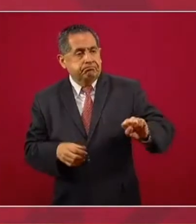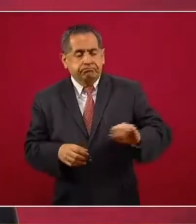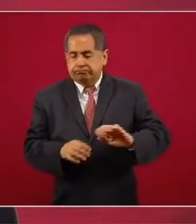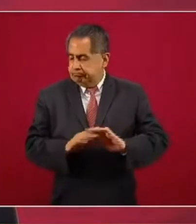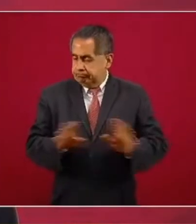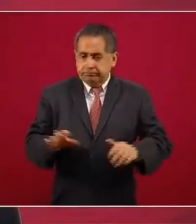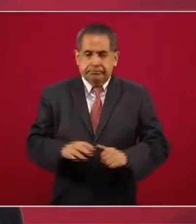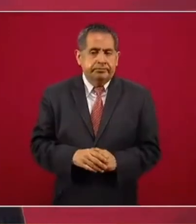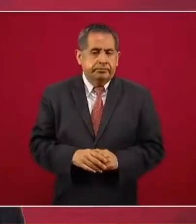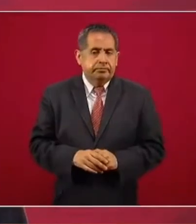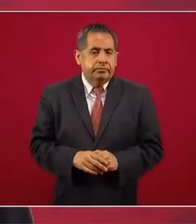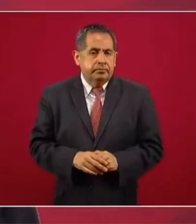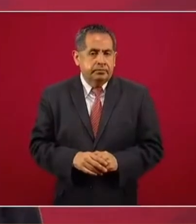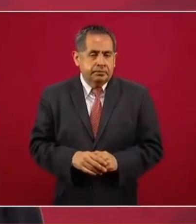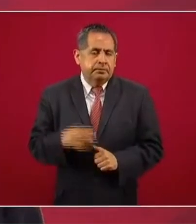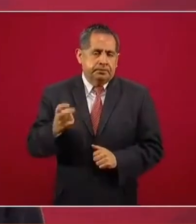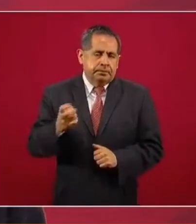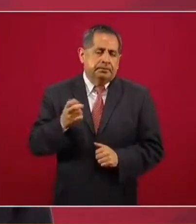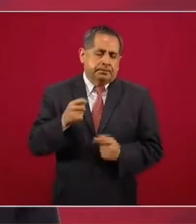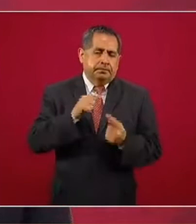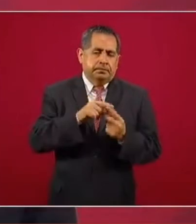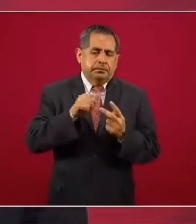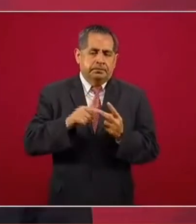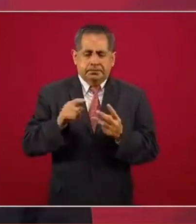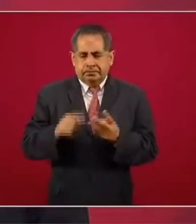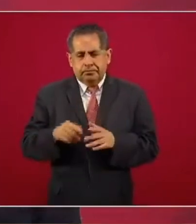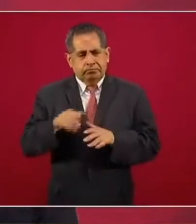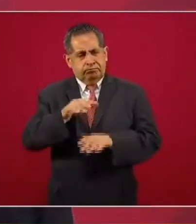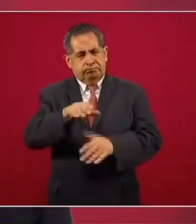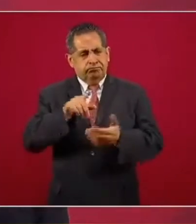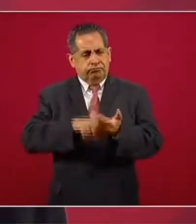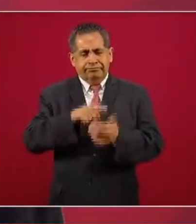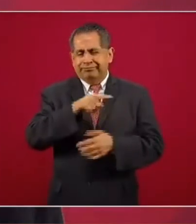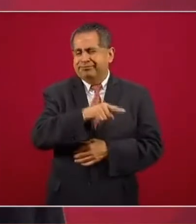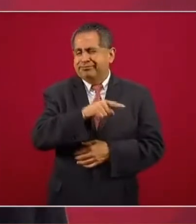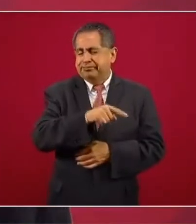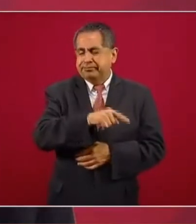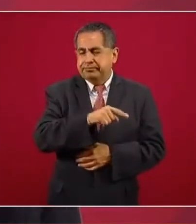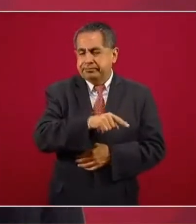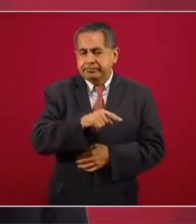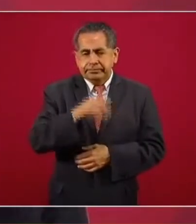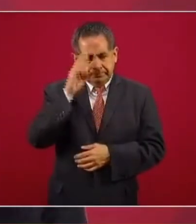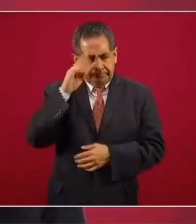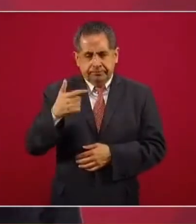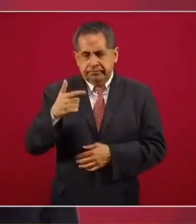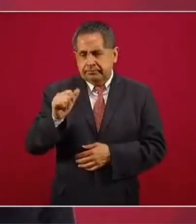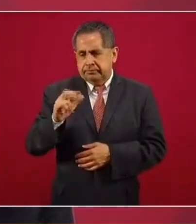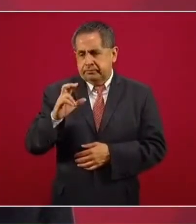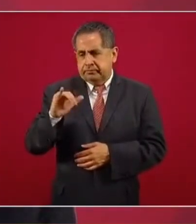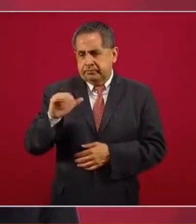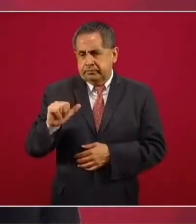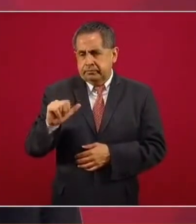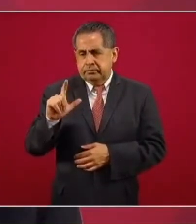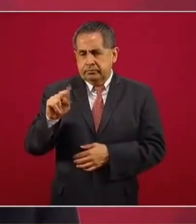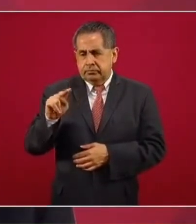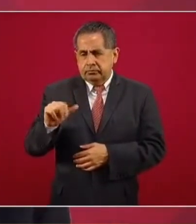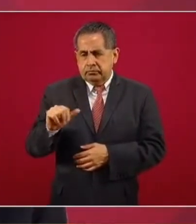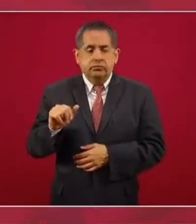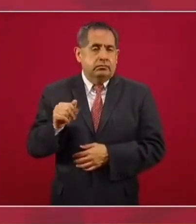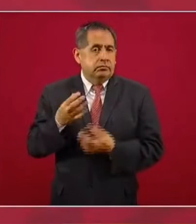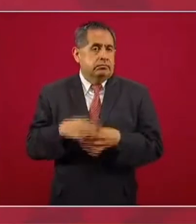Entonces, en todos estos casos, lo de señor García Luna, nos